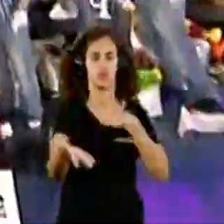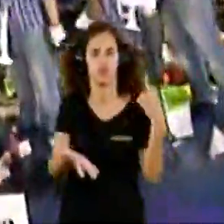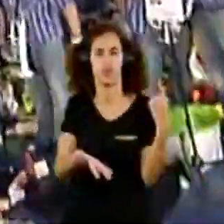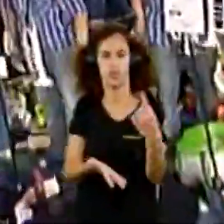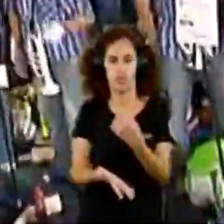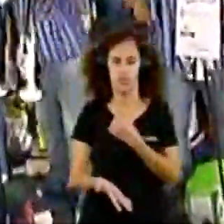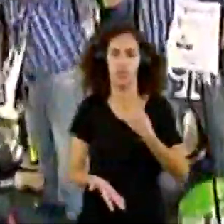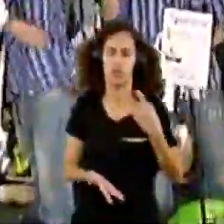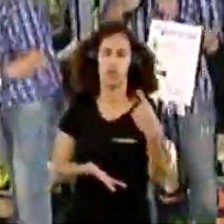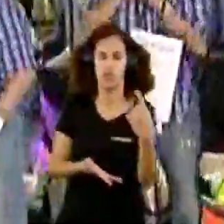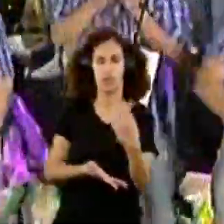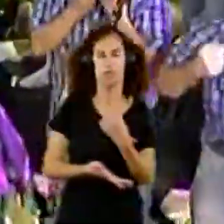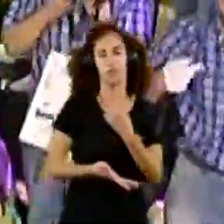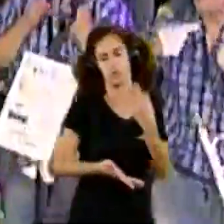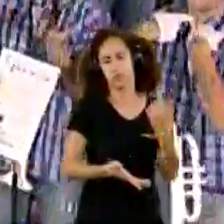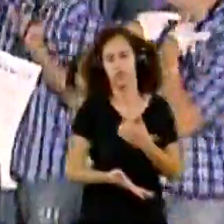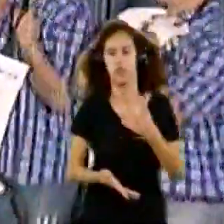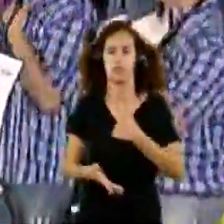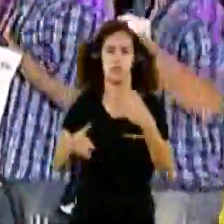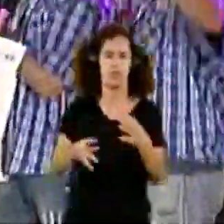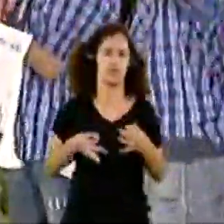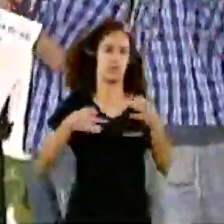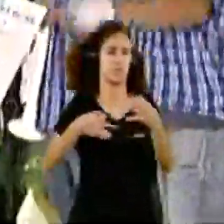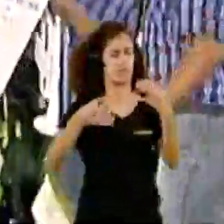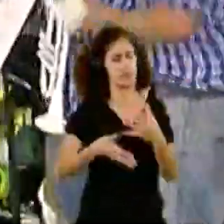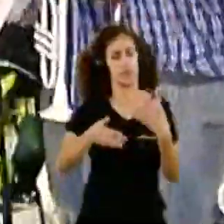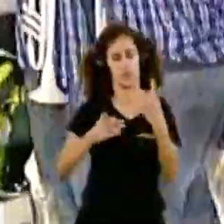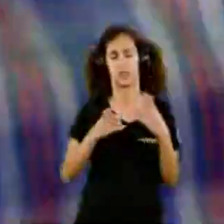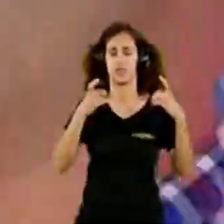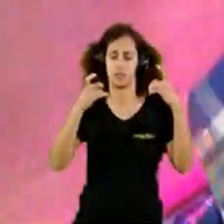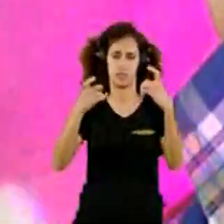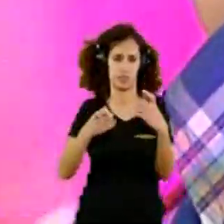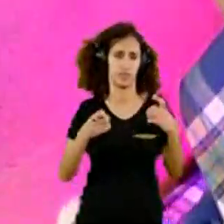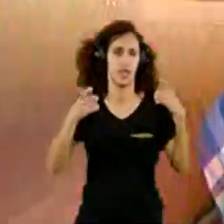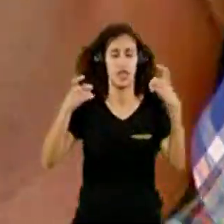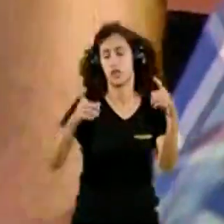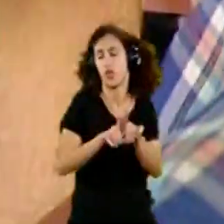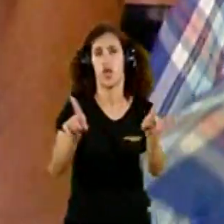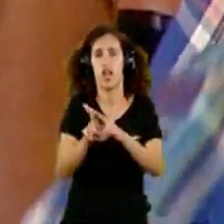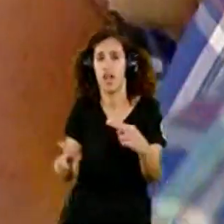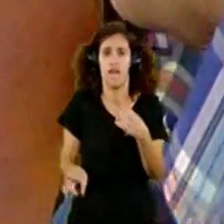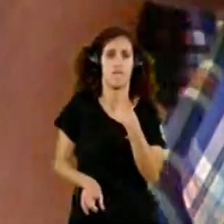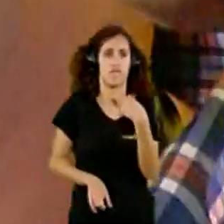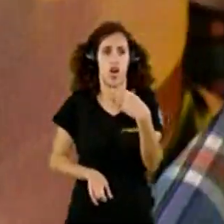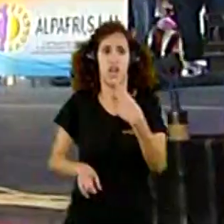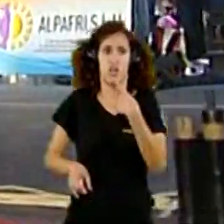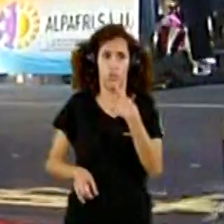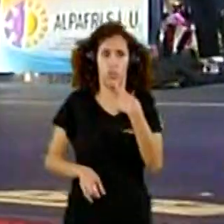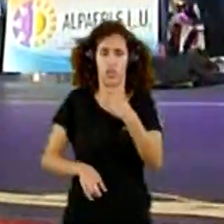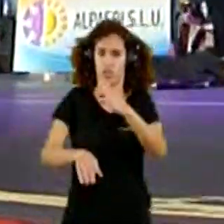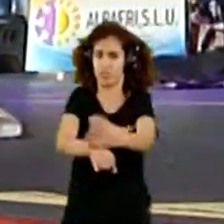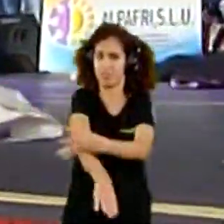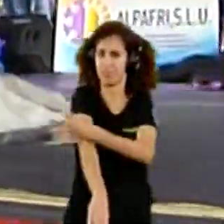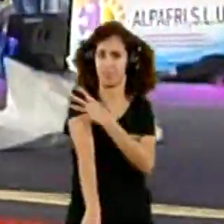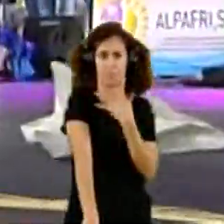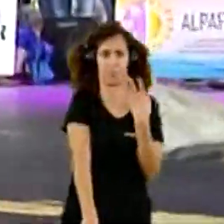Chamulleros de otra parte que están para que cante fino y elegante. Y aunque con mi voz me cuesta emocionante, no